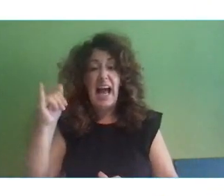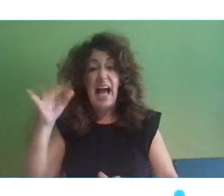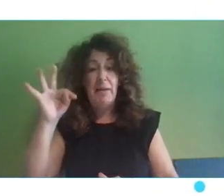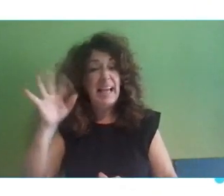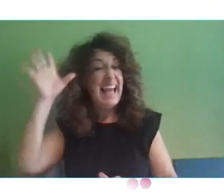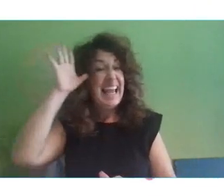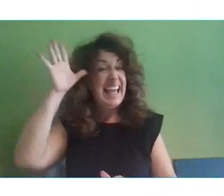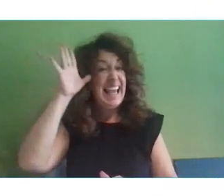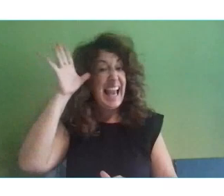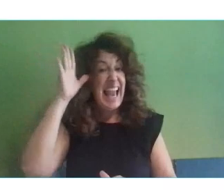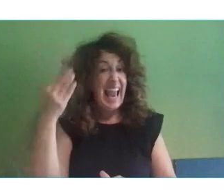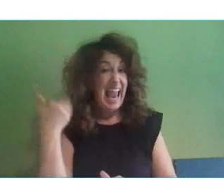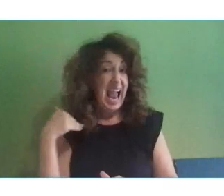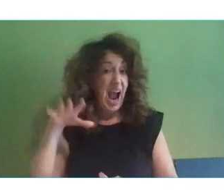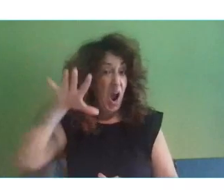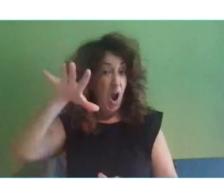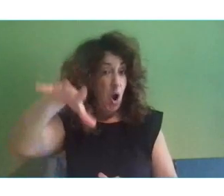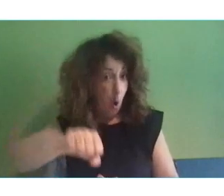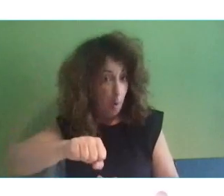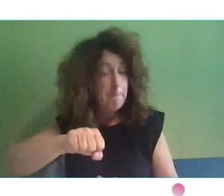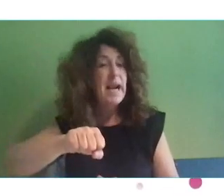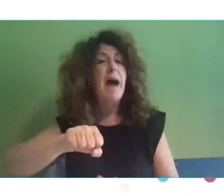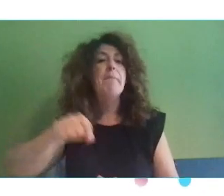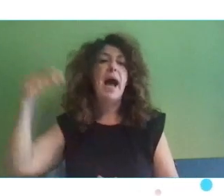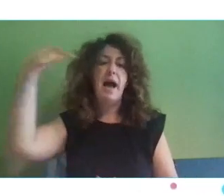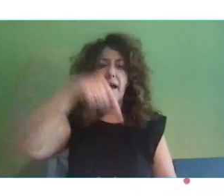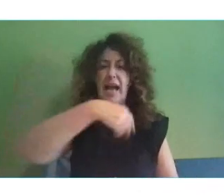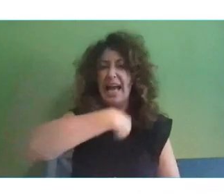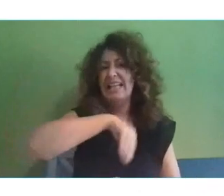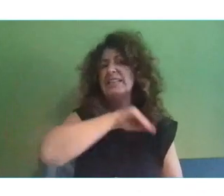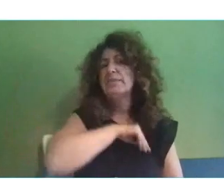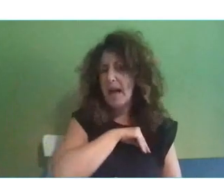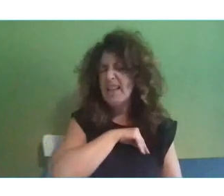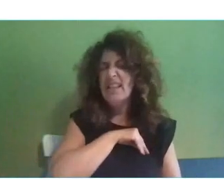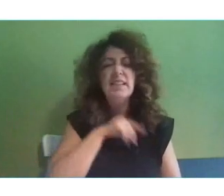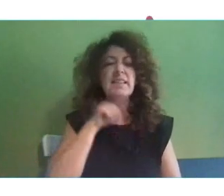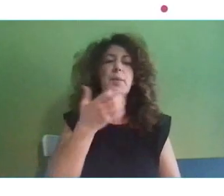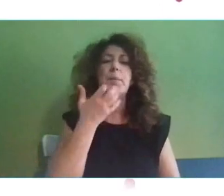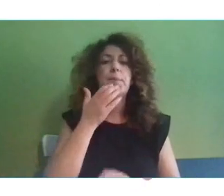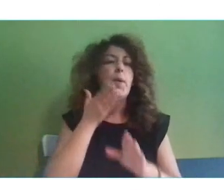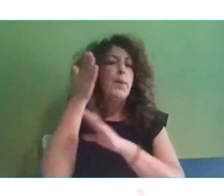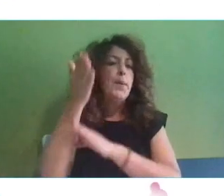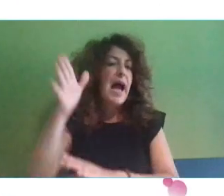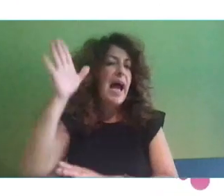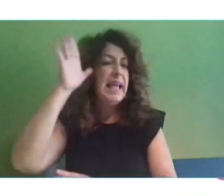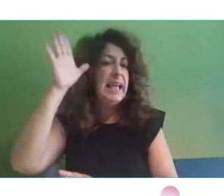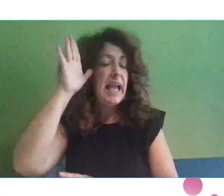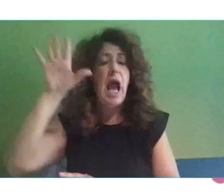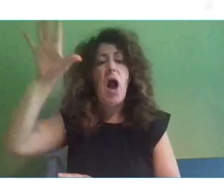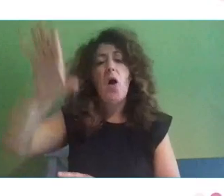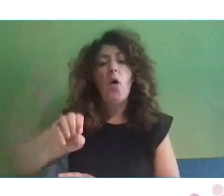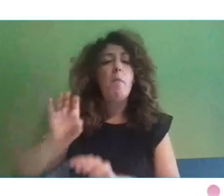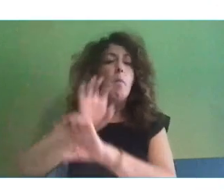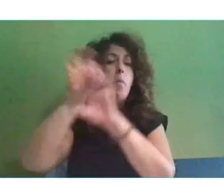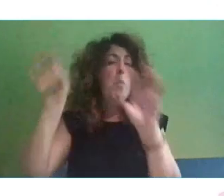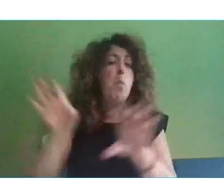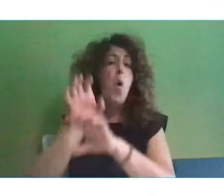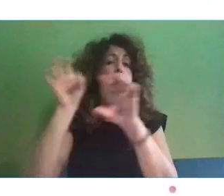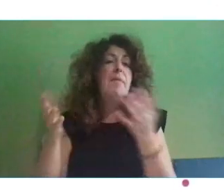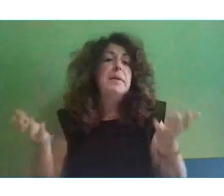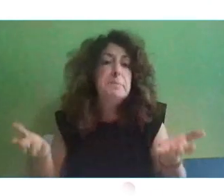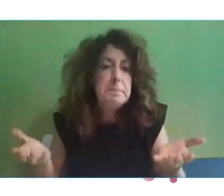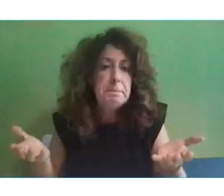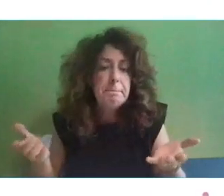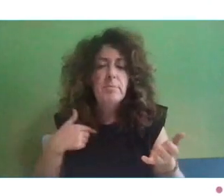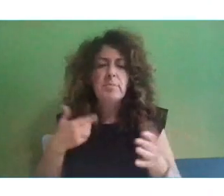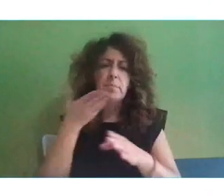años y ya se está empezando a implantar en España. Y resuelve una necesidad muy sencilla. Tú te vas a Ikea, te compras el famoso mueble que no sabes ni cómo pronunciar y te tienes que ir a tu casa a